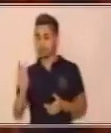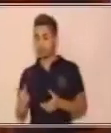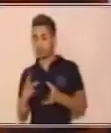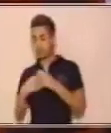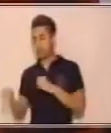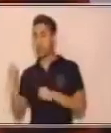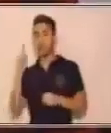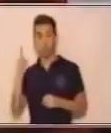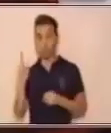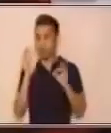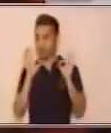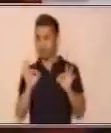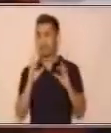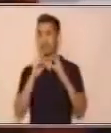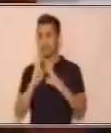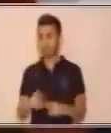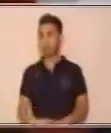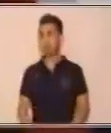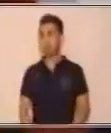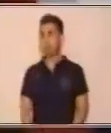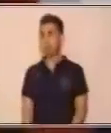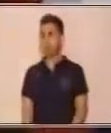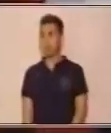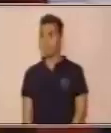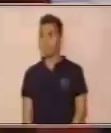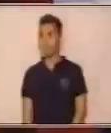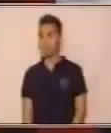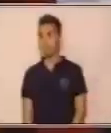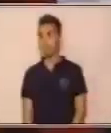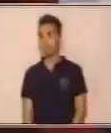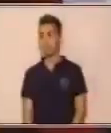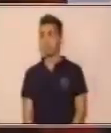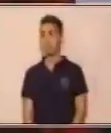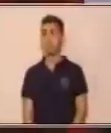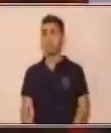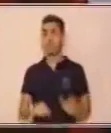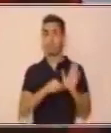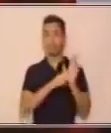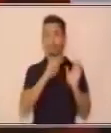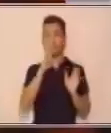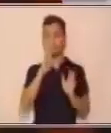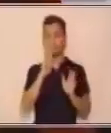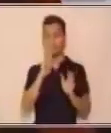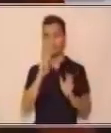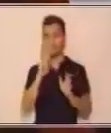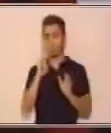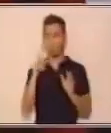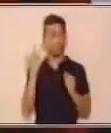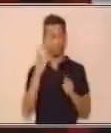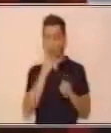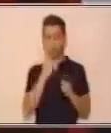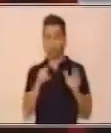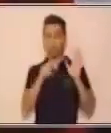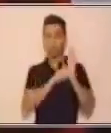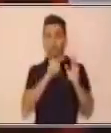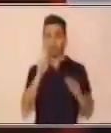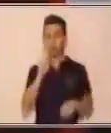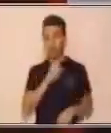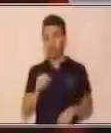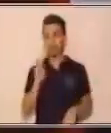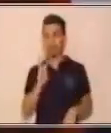1. Entonces, el recíproco de menos 1/3 es 3. El recíproco de 1/2